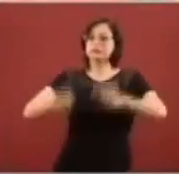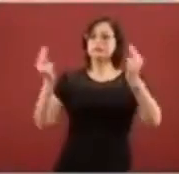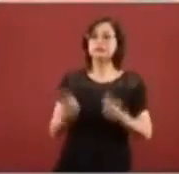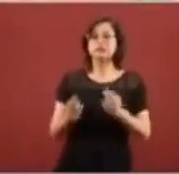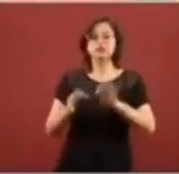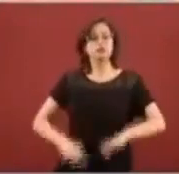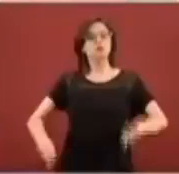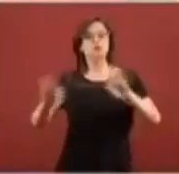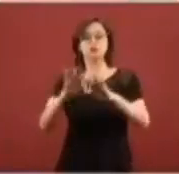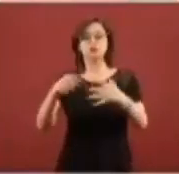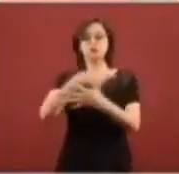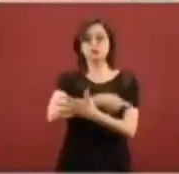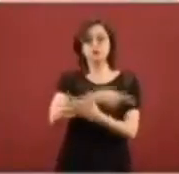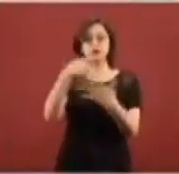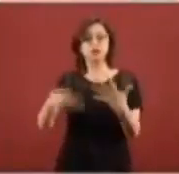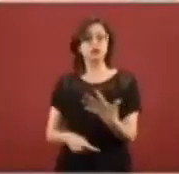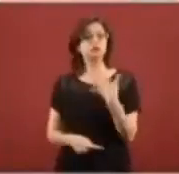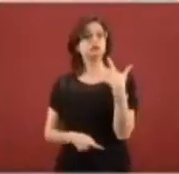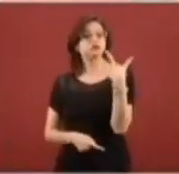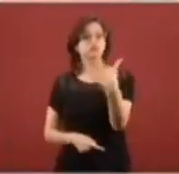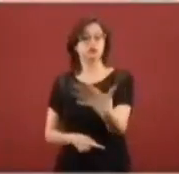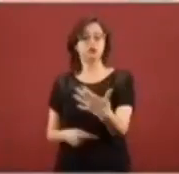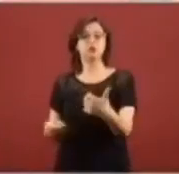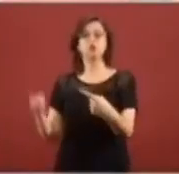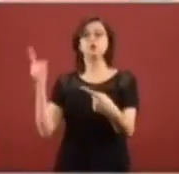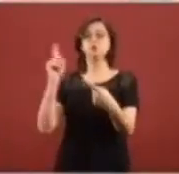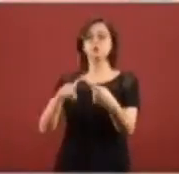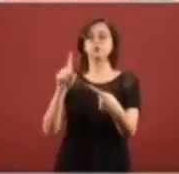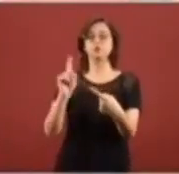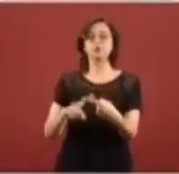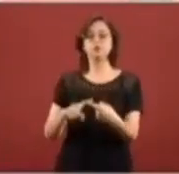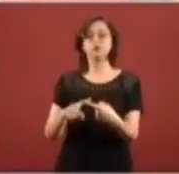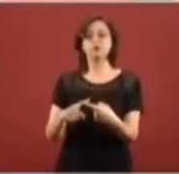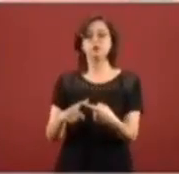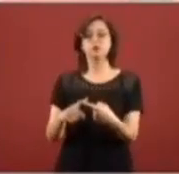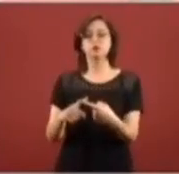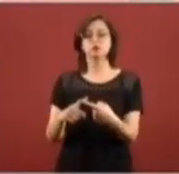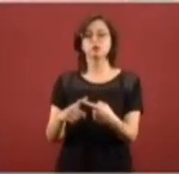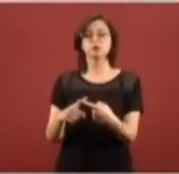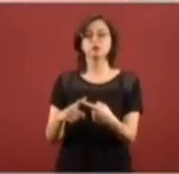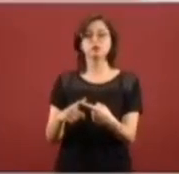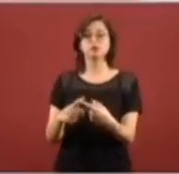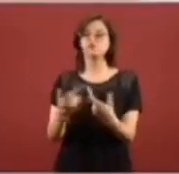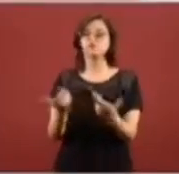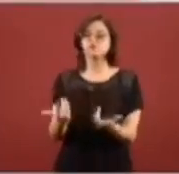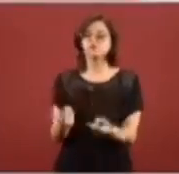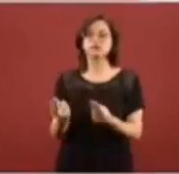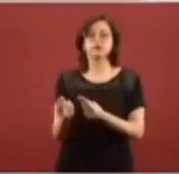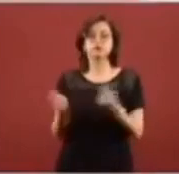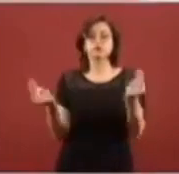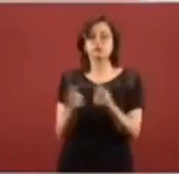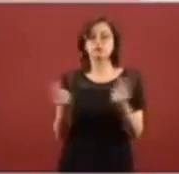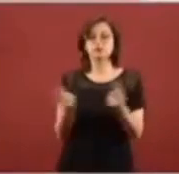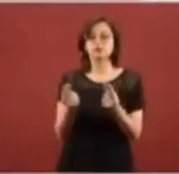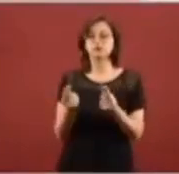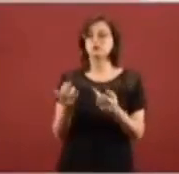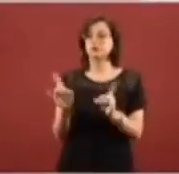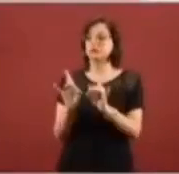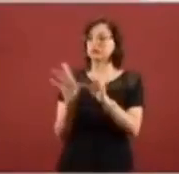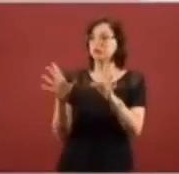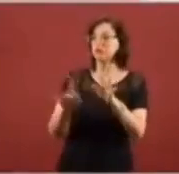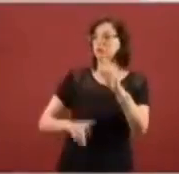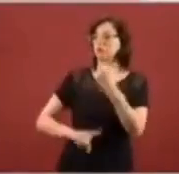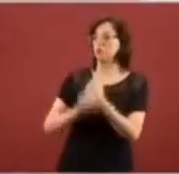las cinco grupos de actividades esenciales. Las primeras son las que de manera directa son necesarias para atender la emergencia